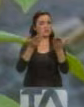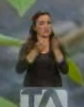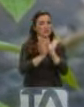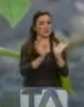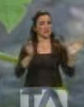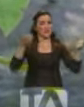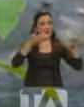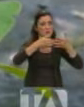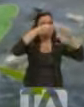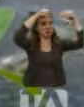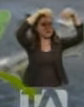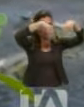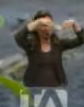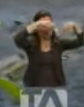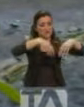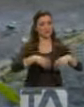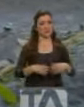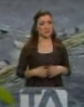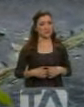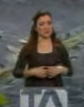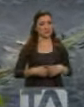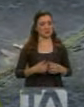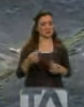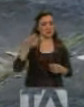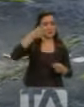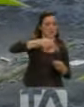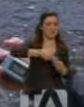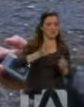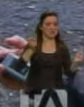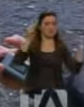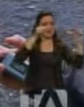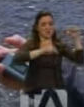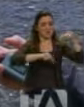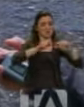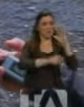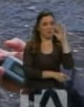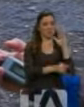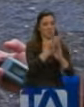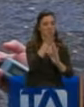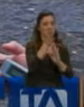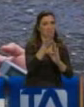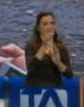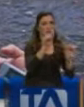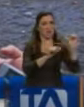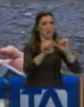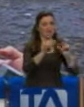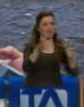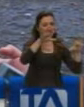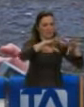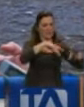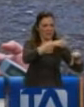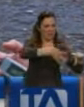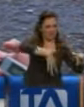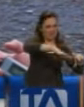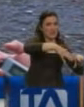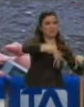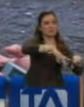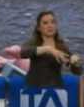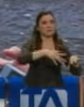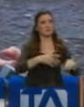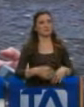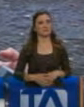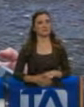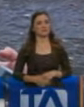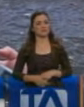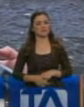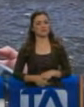de formación, que está con combustible, petróleo y químicos que se utiliza para la actividad petrolera. Entonces todo esto